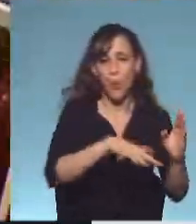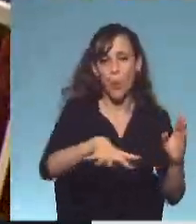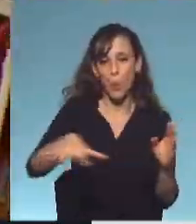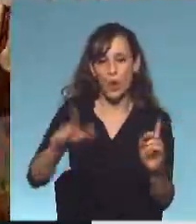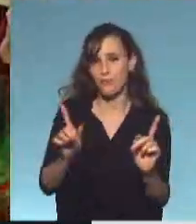país